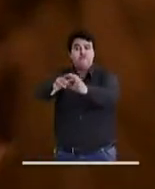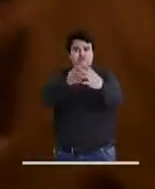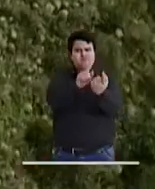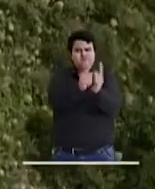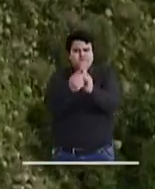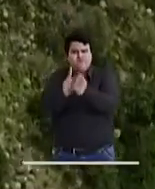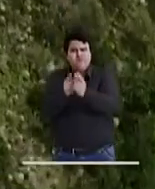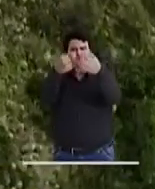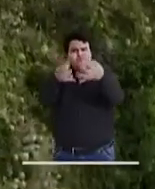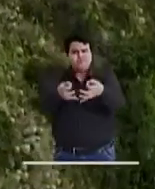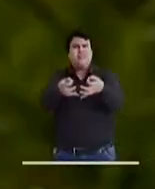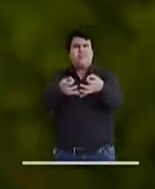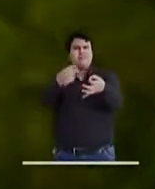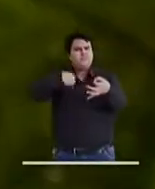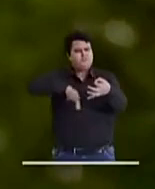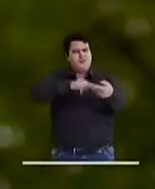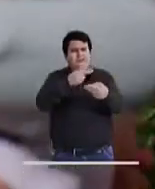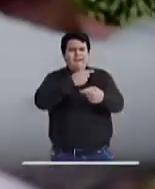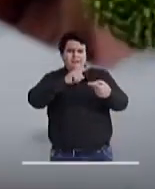puedan generar